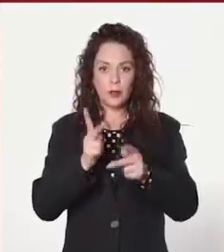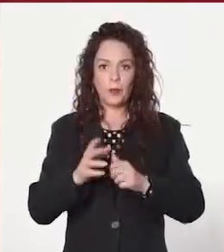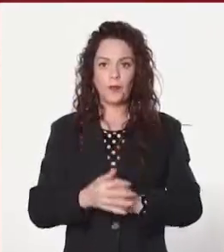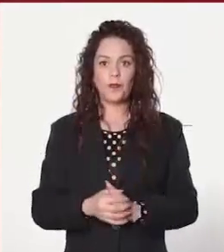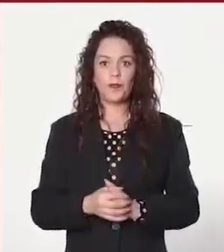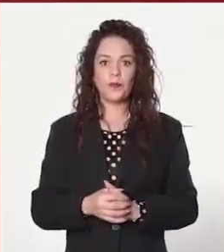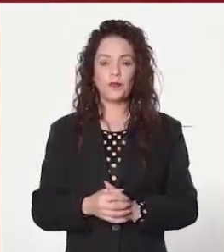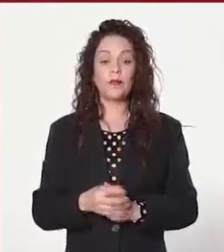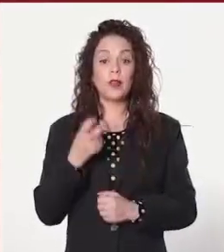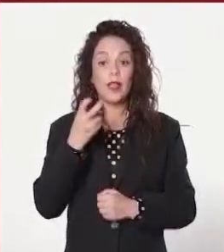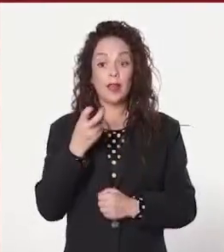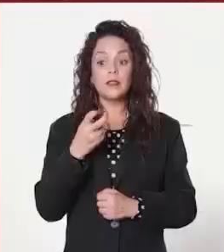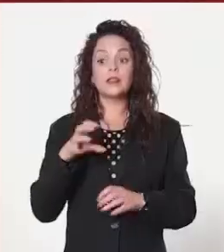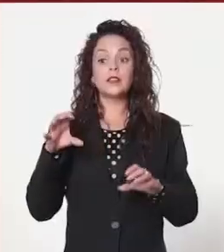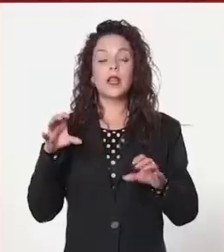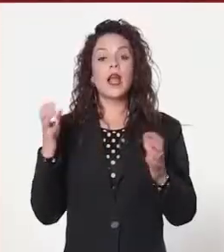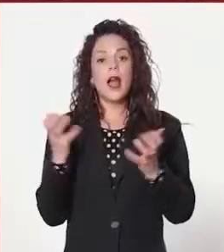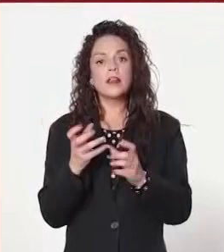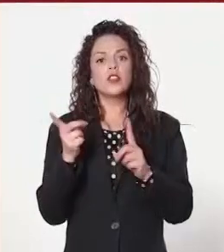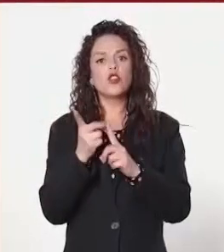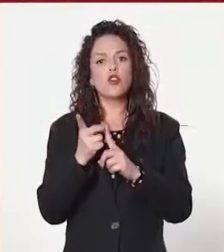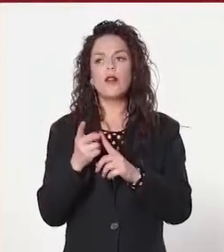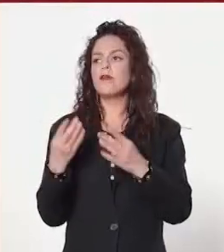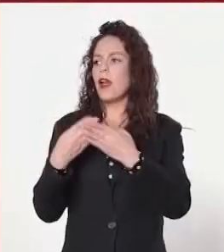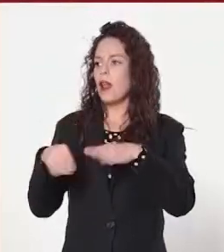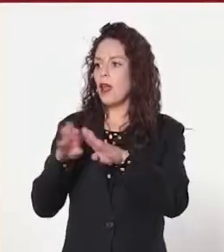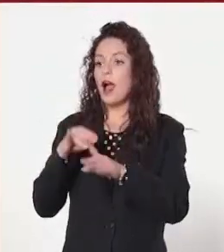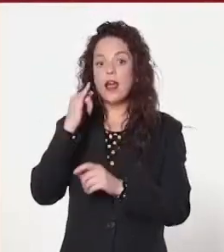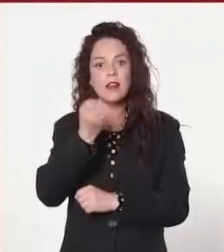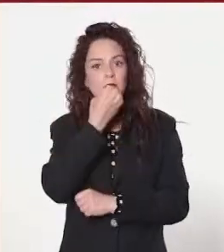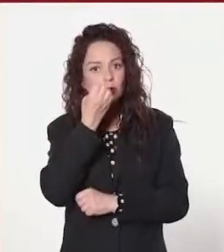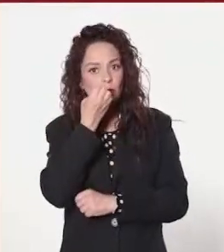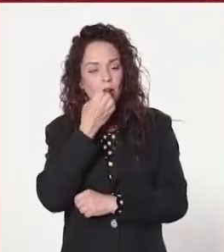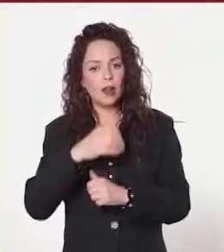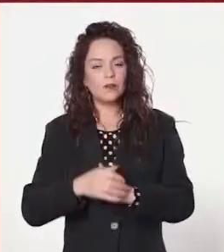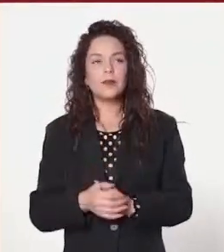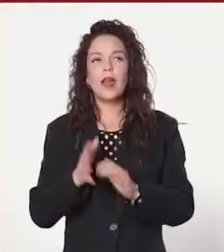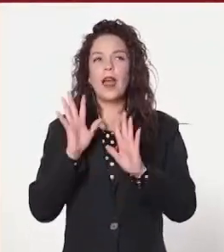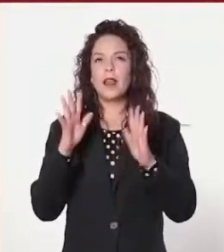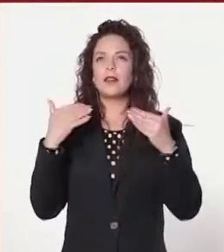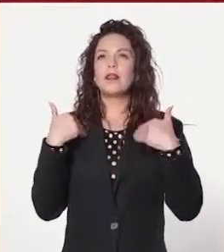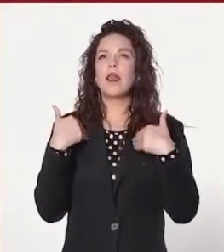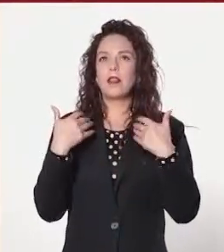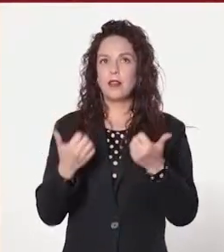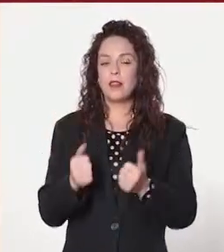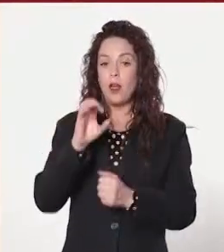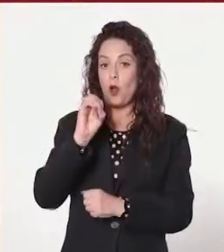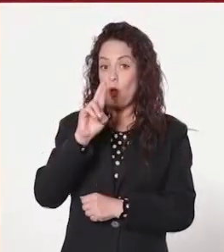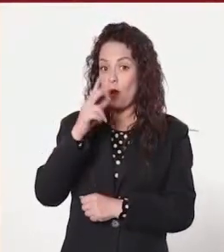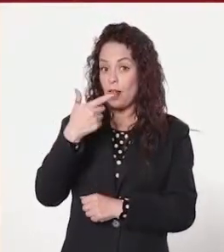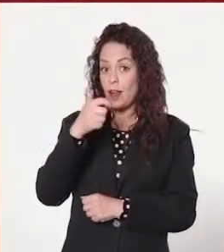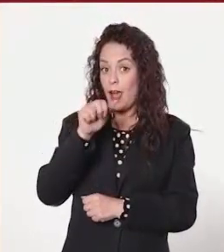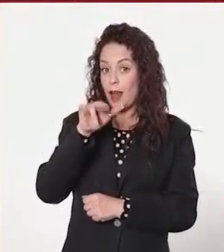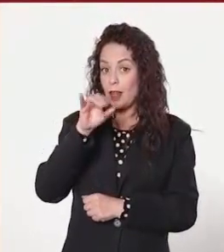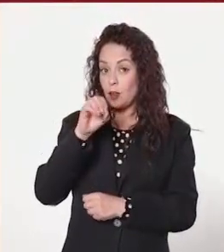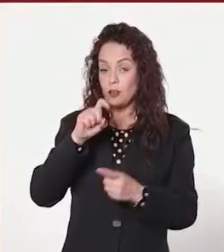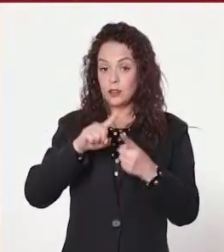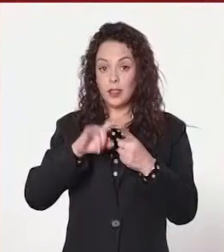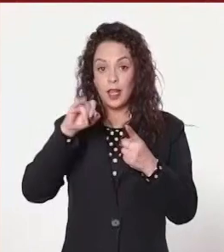producen tanto en casa como en la escuela. Ah, ok, ahora entiendo hacia dónde vas. Residuos orgánicos e